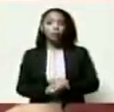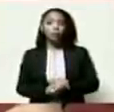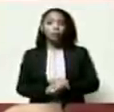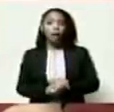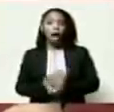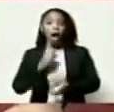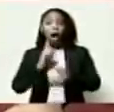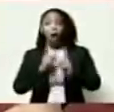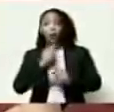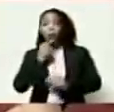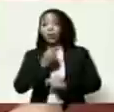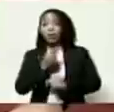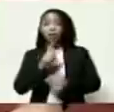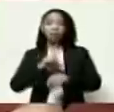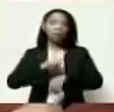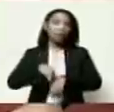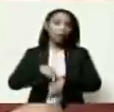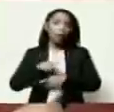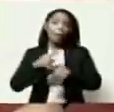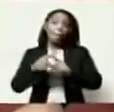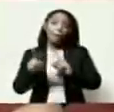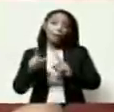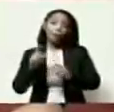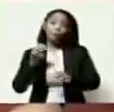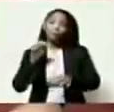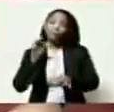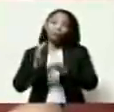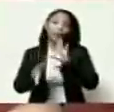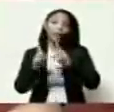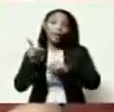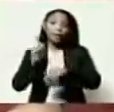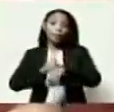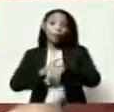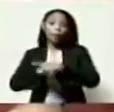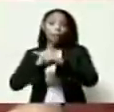Algunos dicen tarde, bueno, lo descubrimos en ese momento.